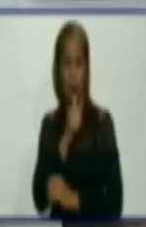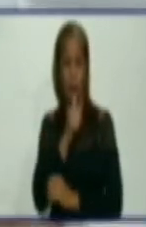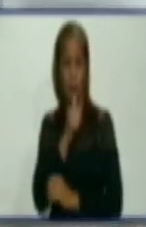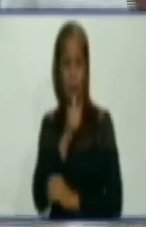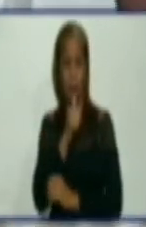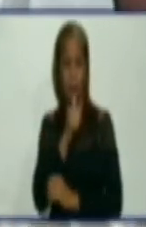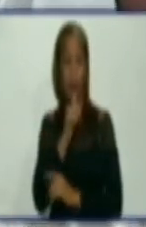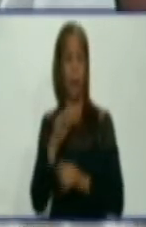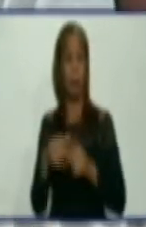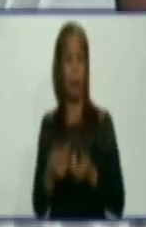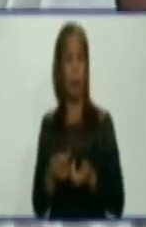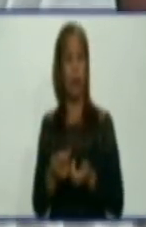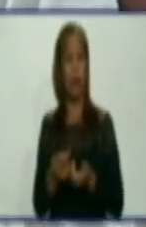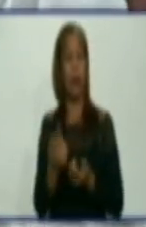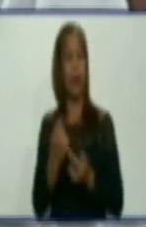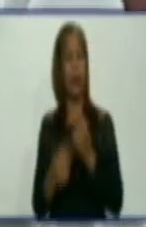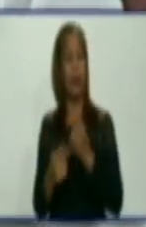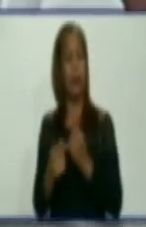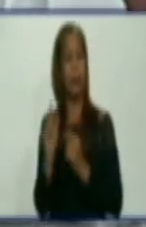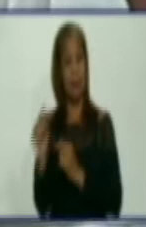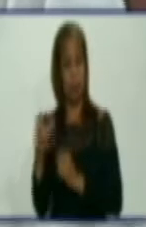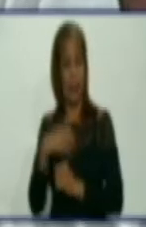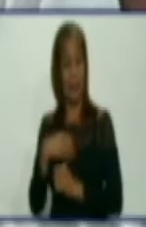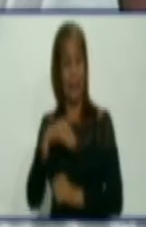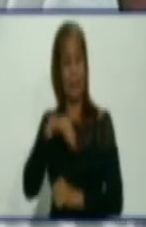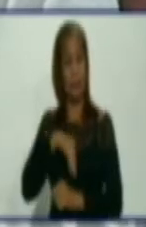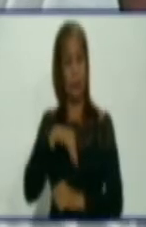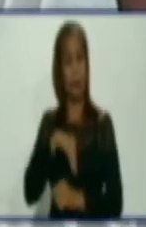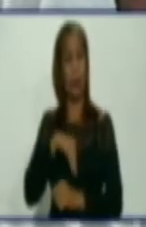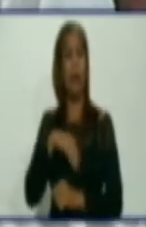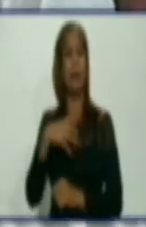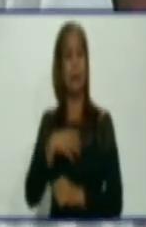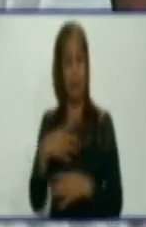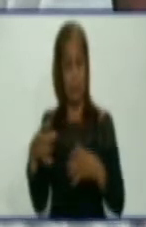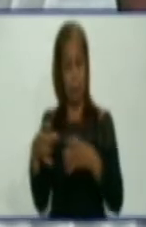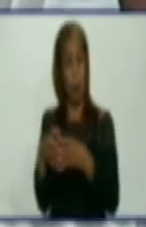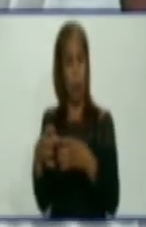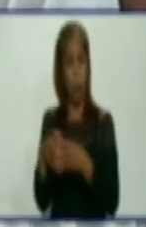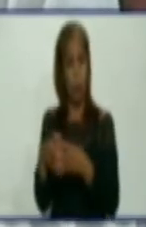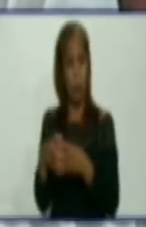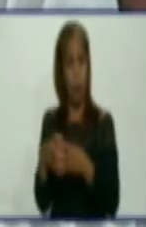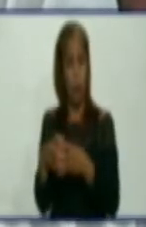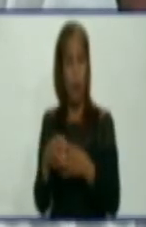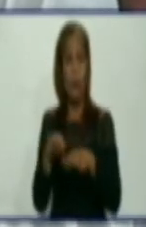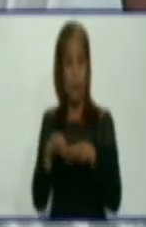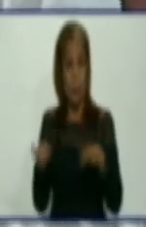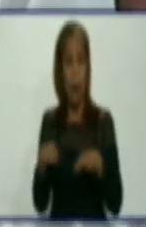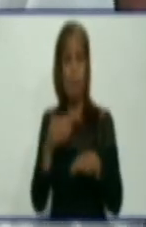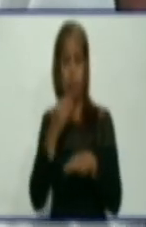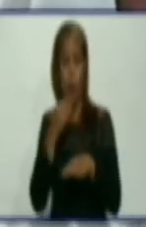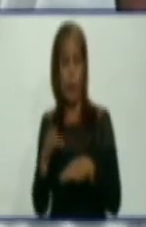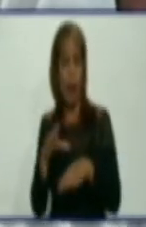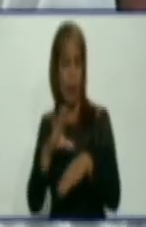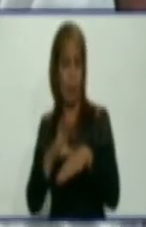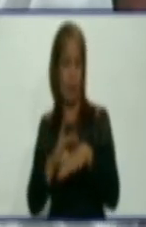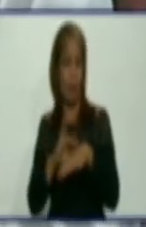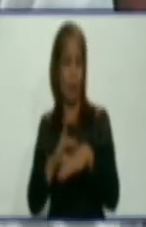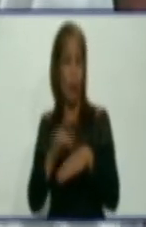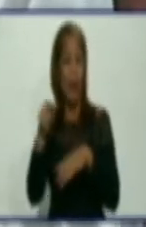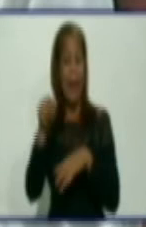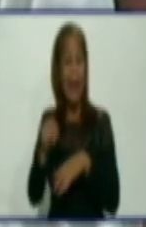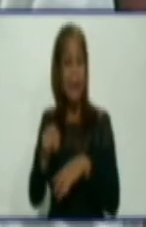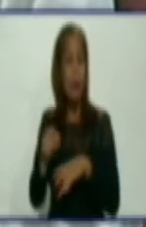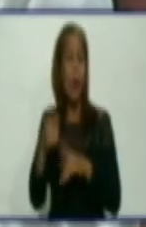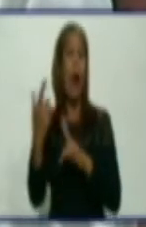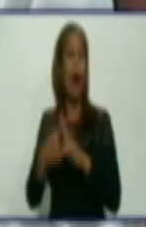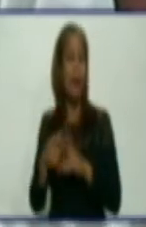tienen un grupo de elementos epidemiológicos y de laboratorio que nos hacen pensar de que estén enfermos. Eso hay que seguirlo extremando y es